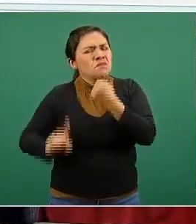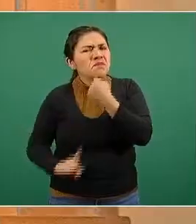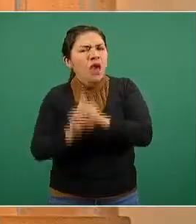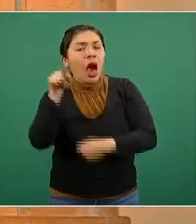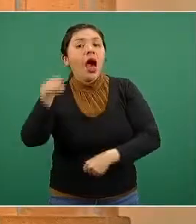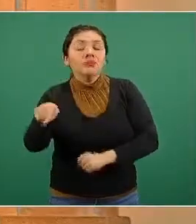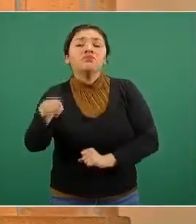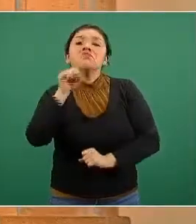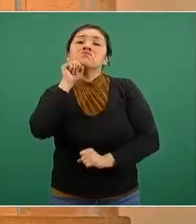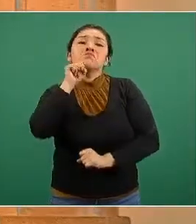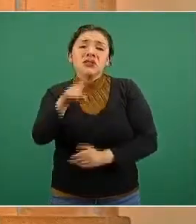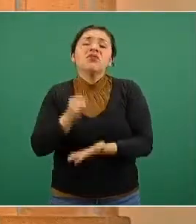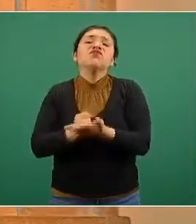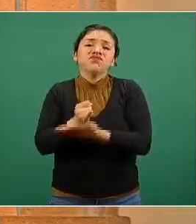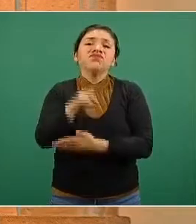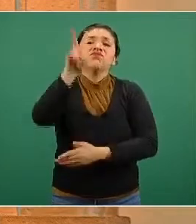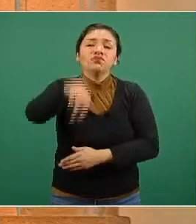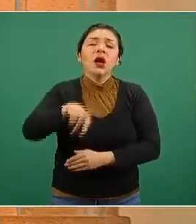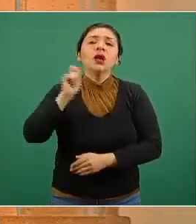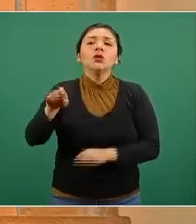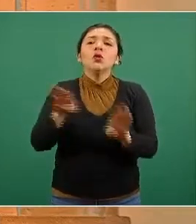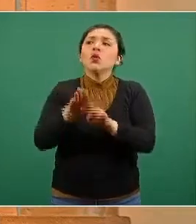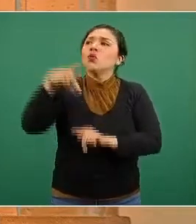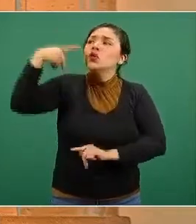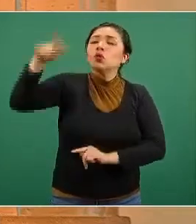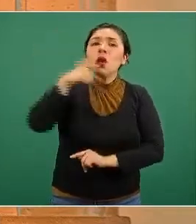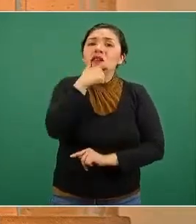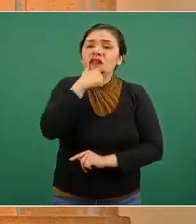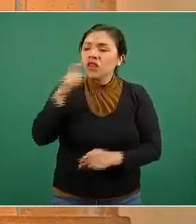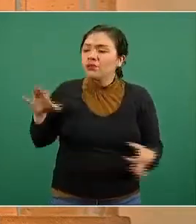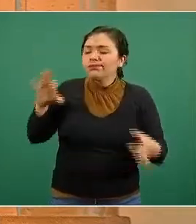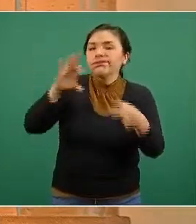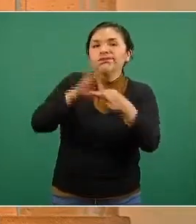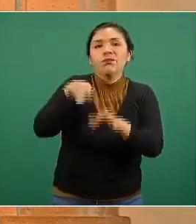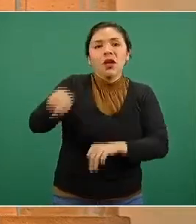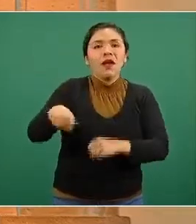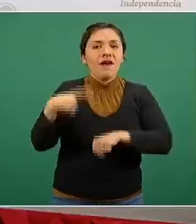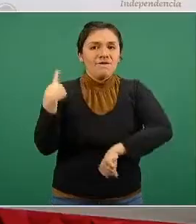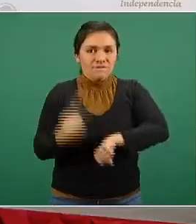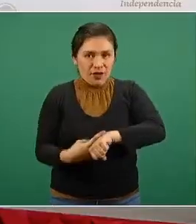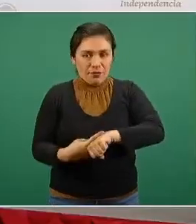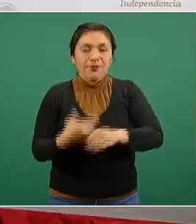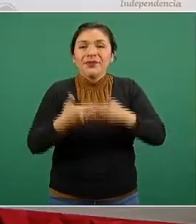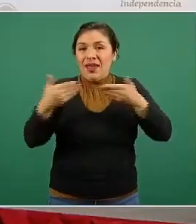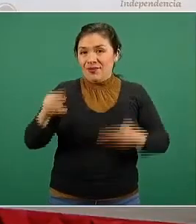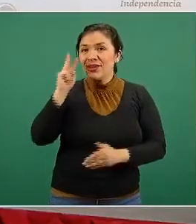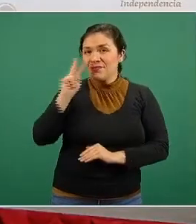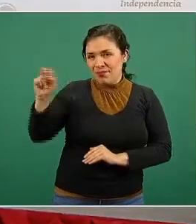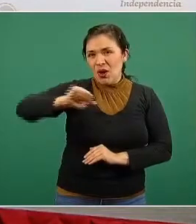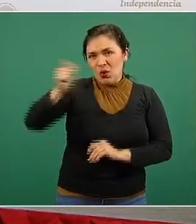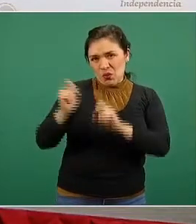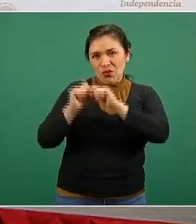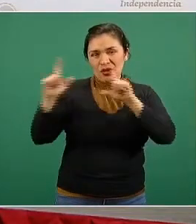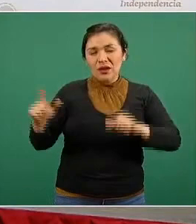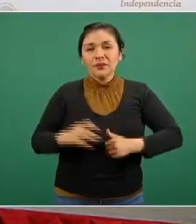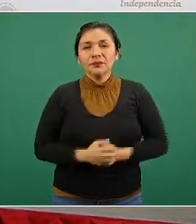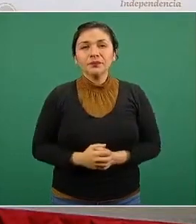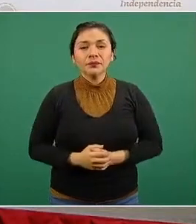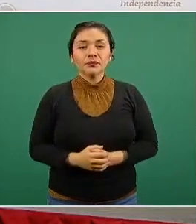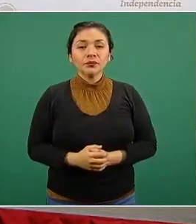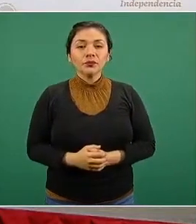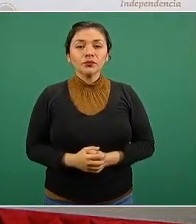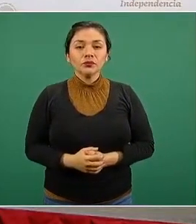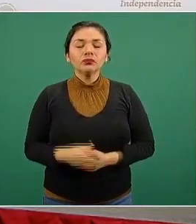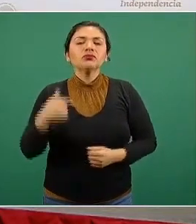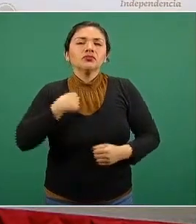nueva variante identificada en el Reino Unido. Ahora sí, si nos comparten la siguiente diapositiva, vamos a dar un